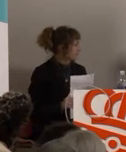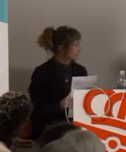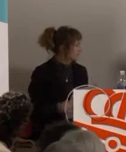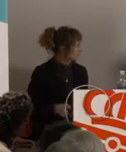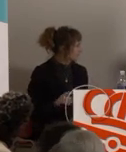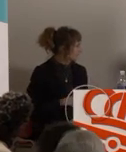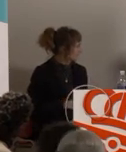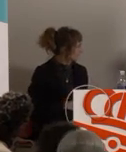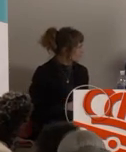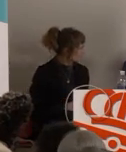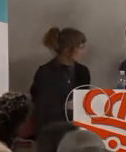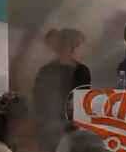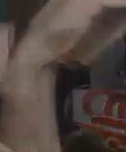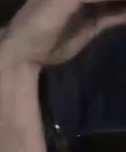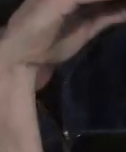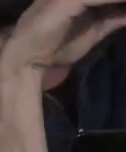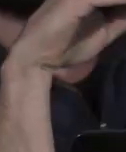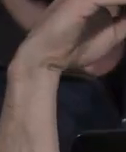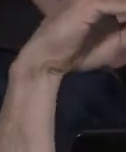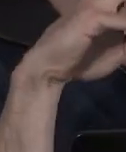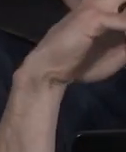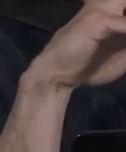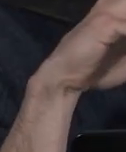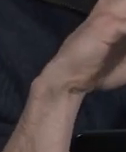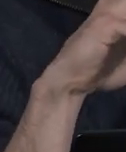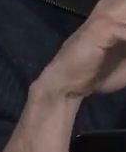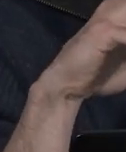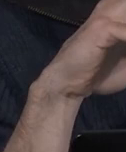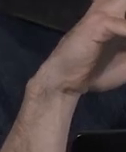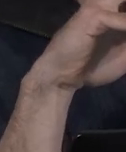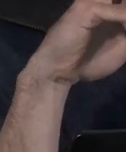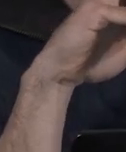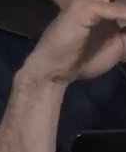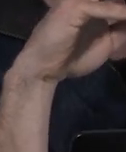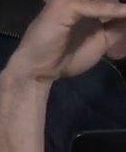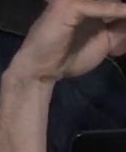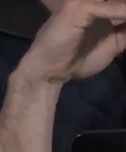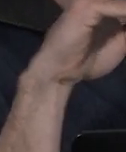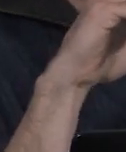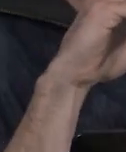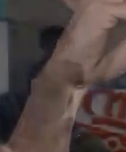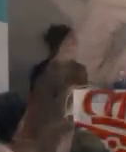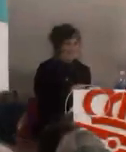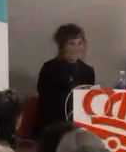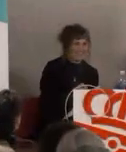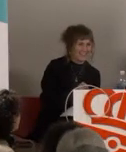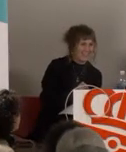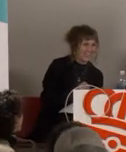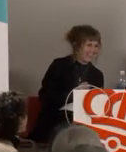Y como última cosa, la foto que aparece obviamente no es nuestro proyecto. Sería guapísimo, pero de momento